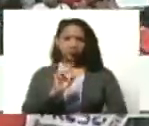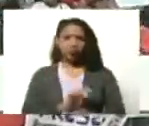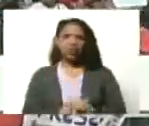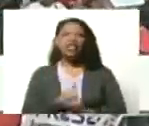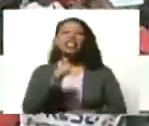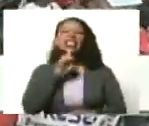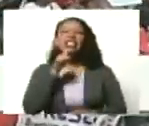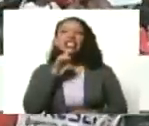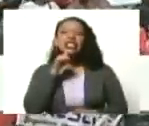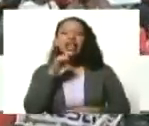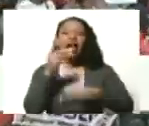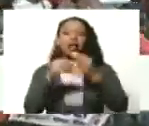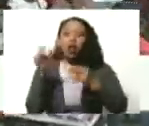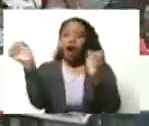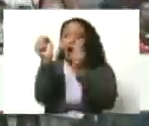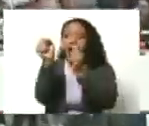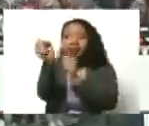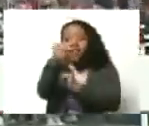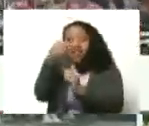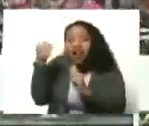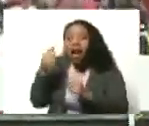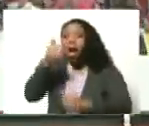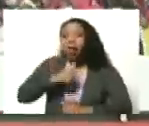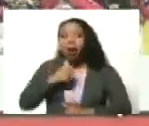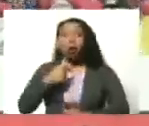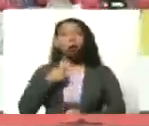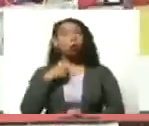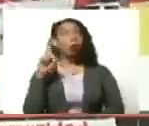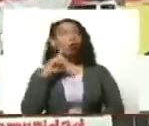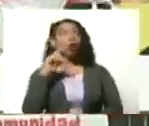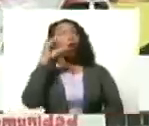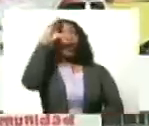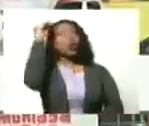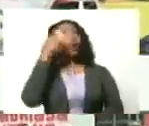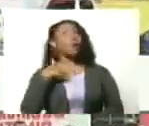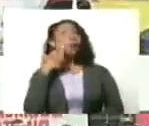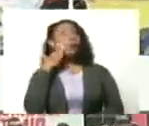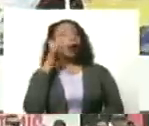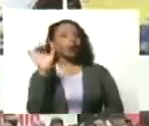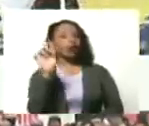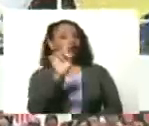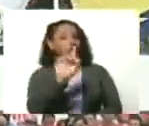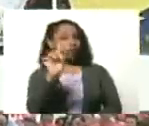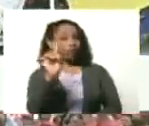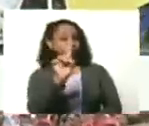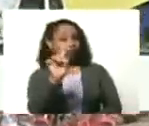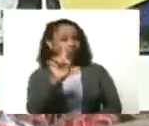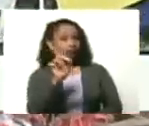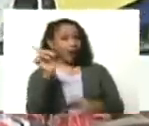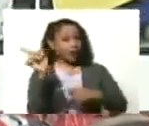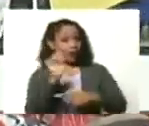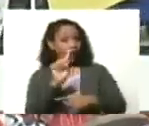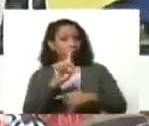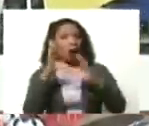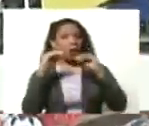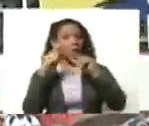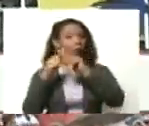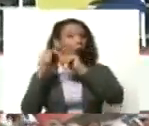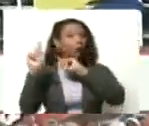¿Quién agarró de la nevera el heladito? Yo no fui, por Dios y mi madre. Ese no es ese juramento. Estamos hablando de otra